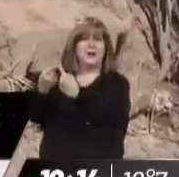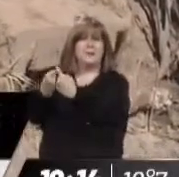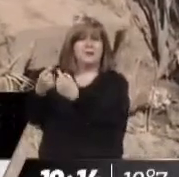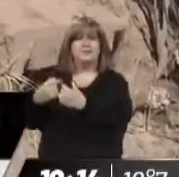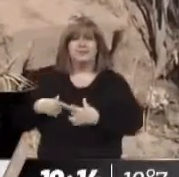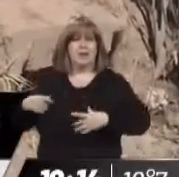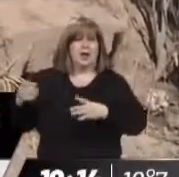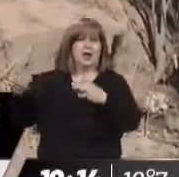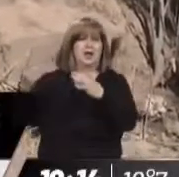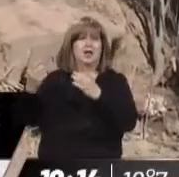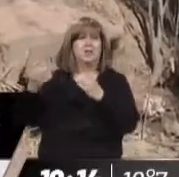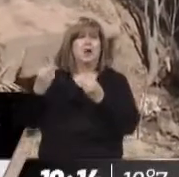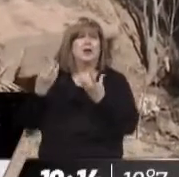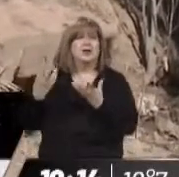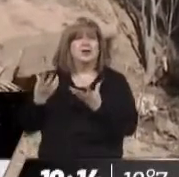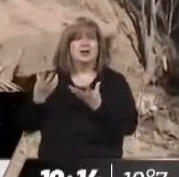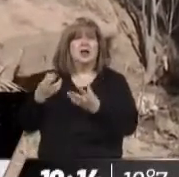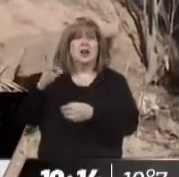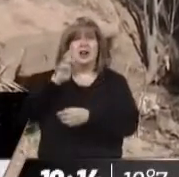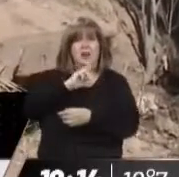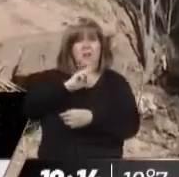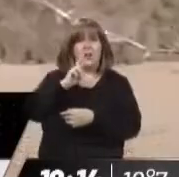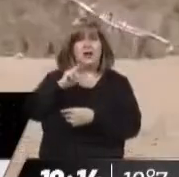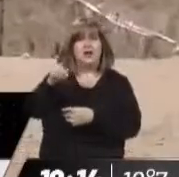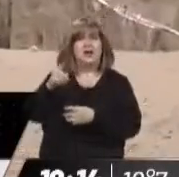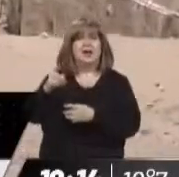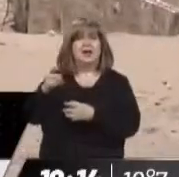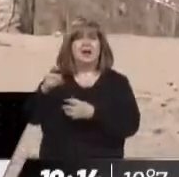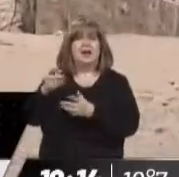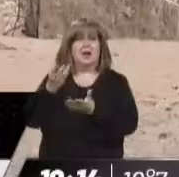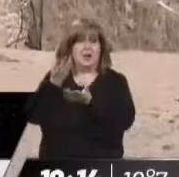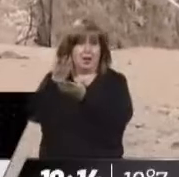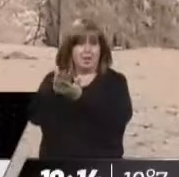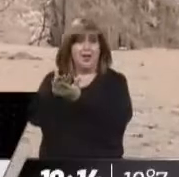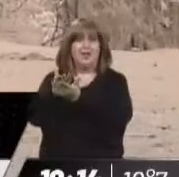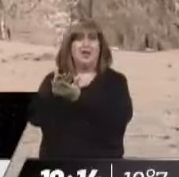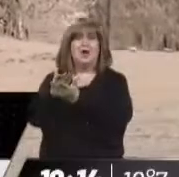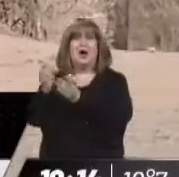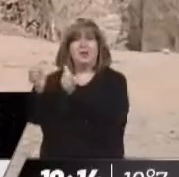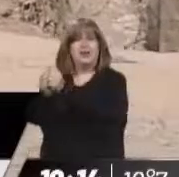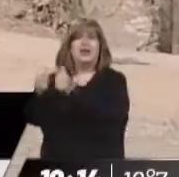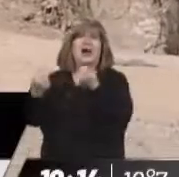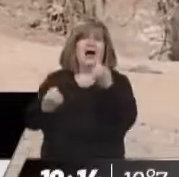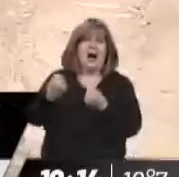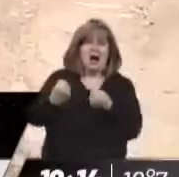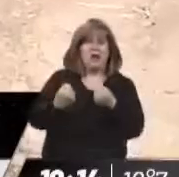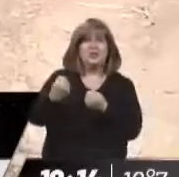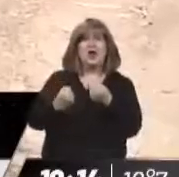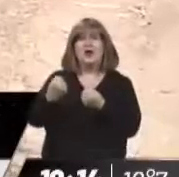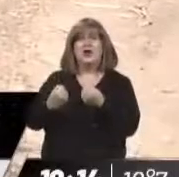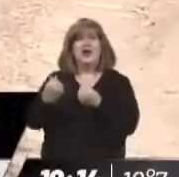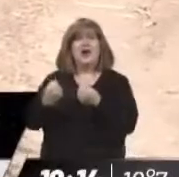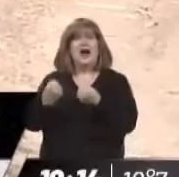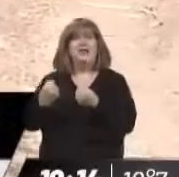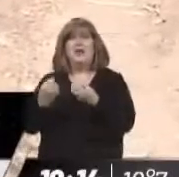en realidad la discusión radica de que la mujer había solicitado o le había pedido a su pareja el automóvil con el cual andaba